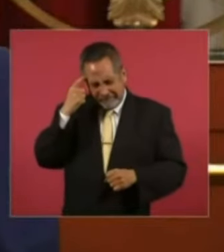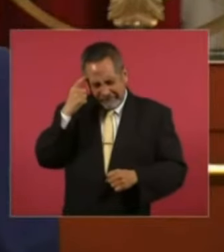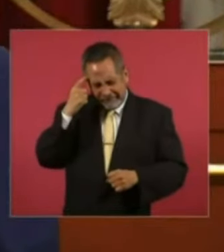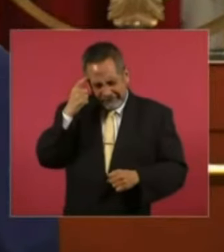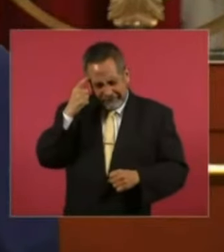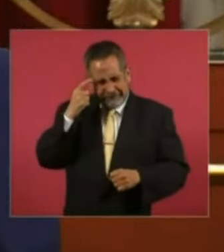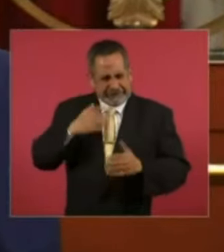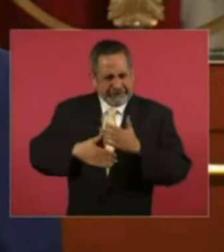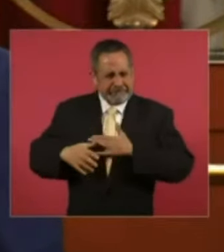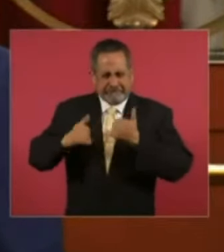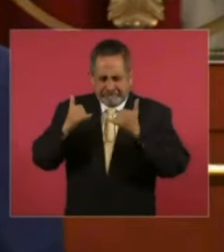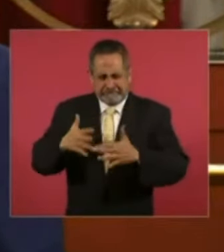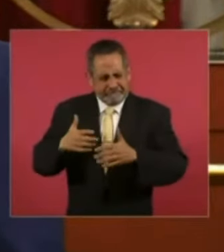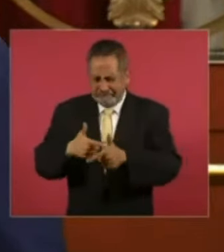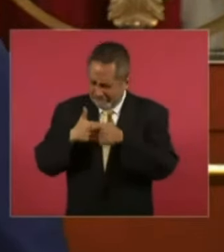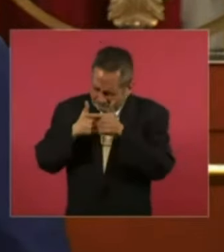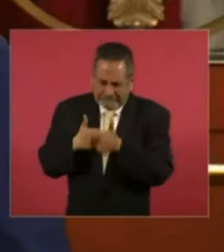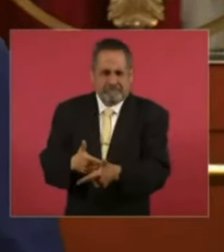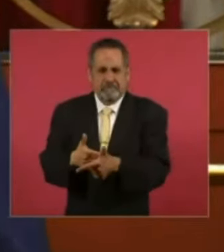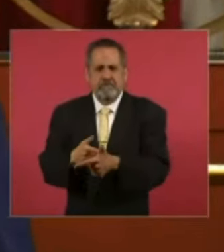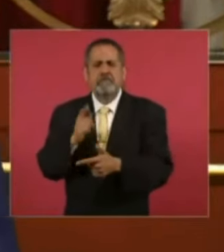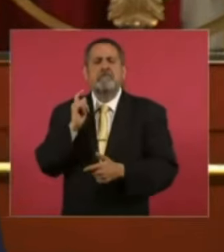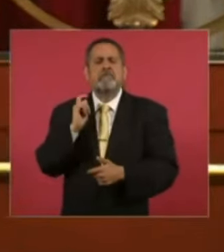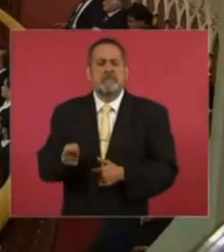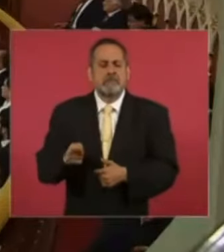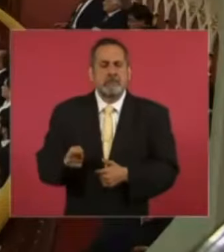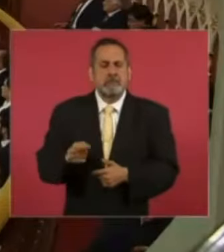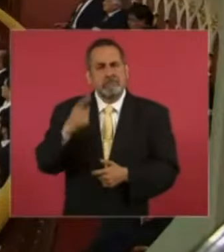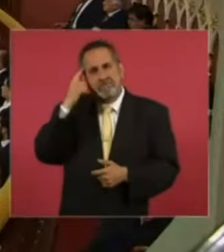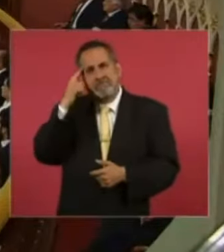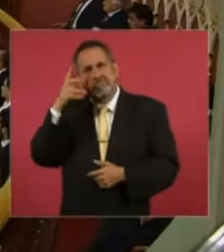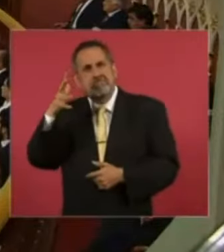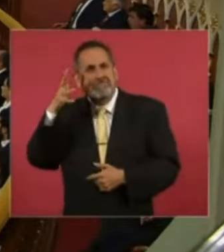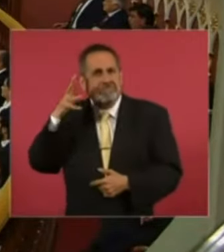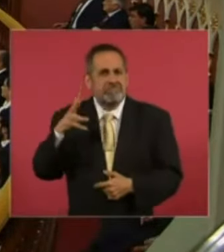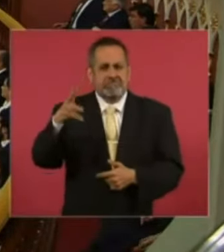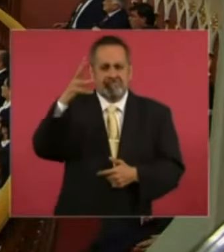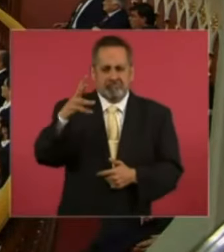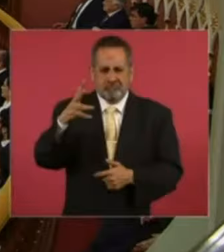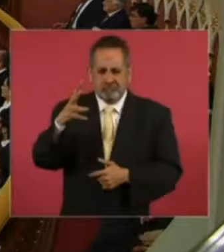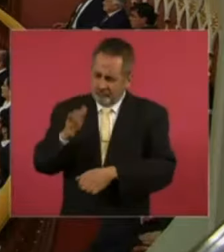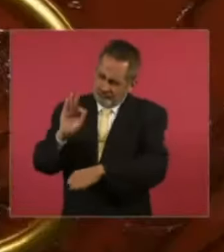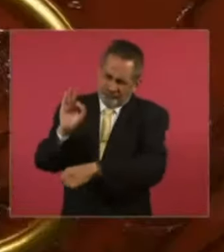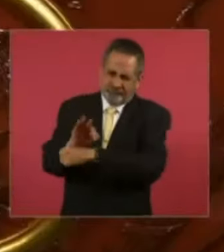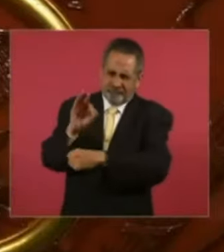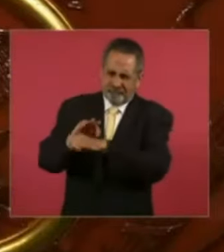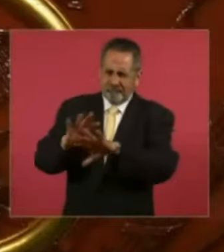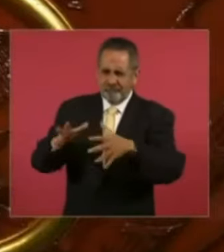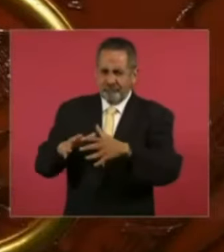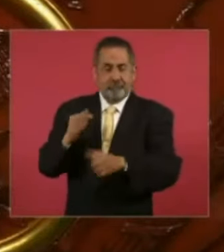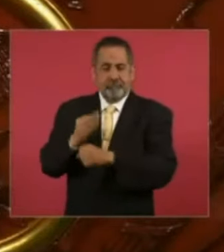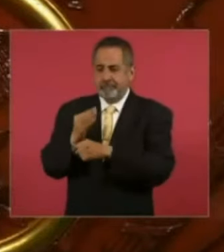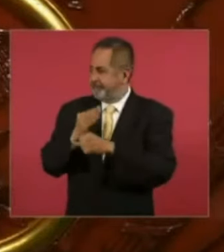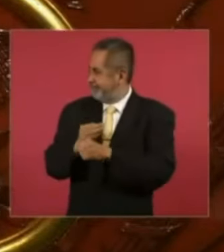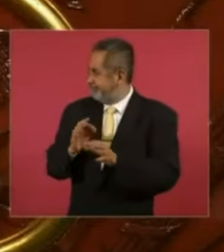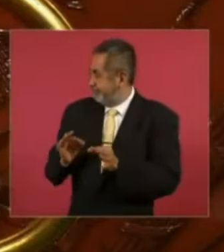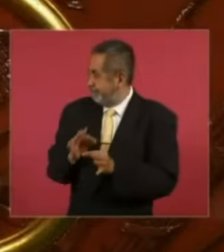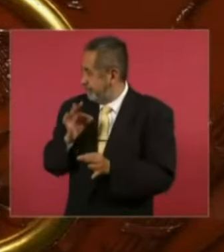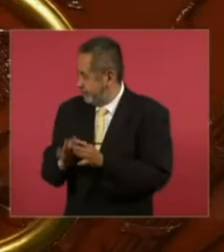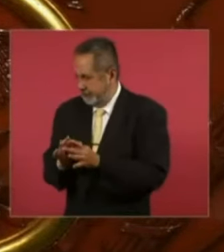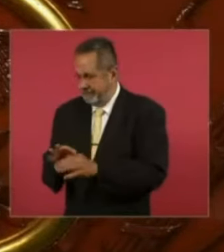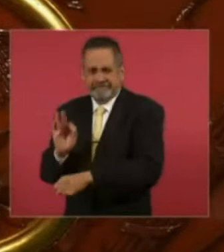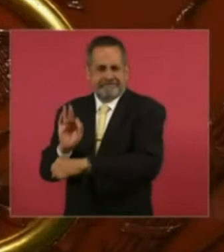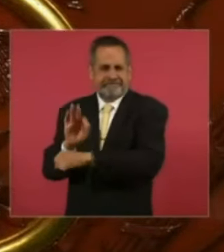trabajadores inscritos en el IMSS. Y el 12 es revertir